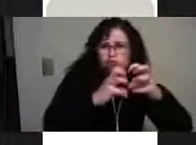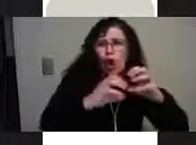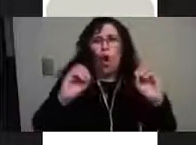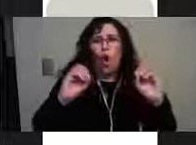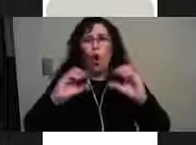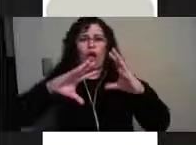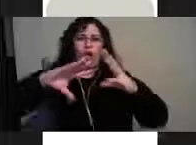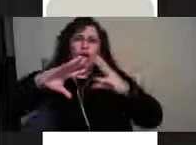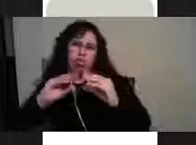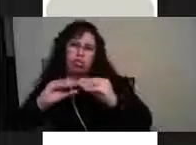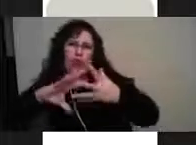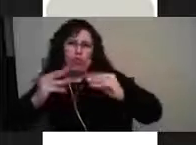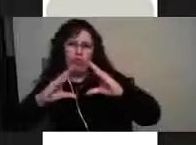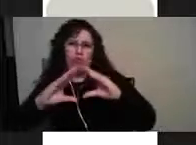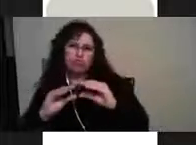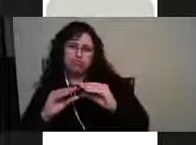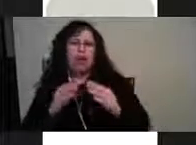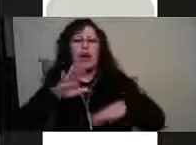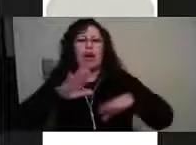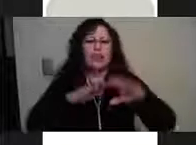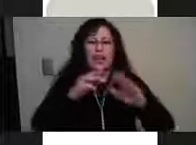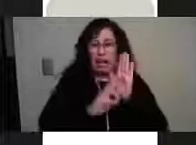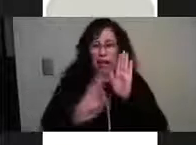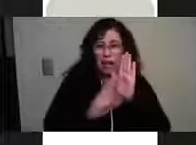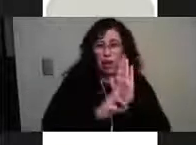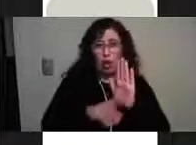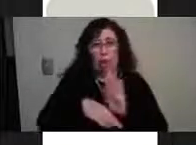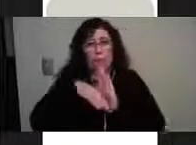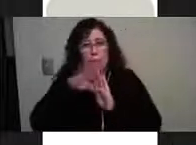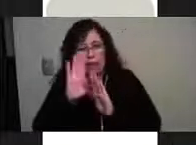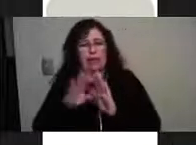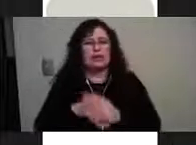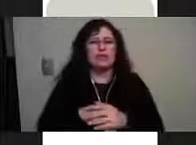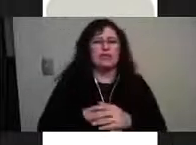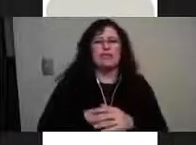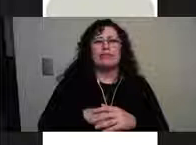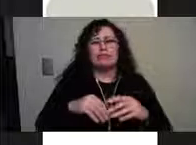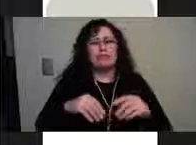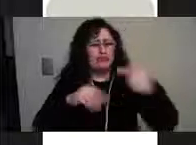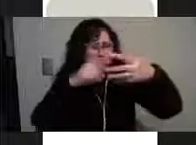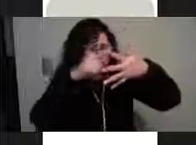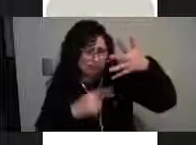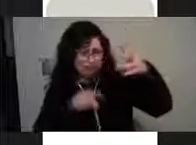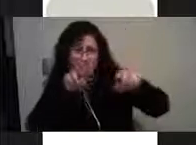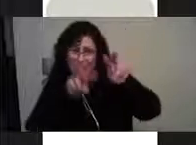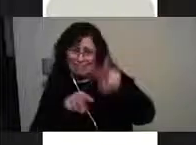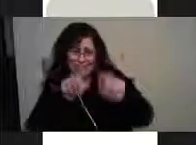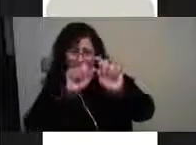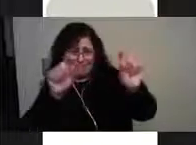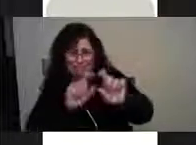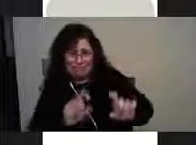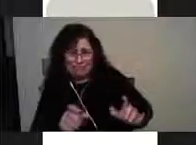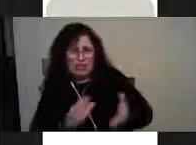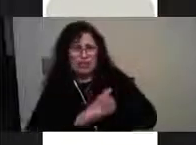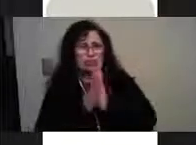o hipotonía en la etapa inicial, hiperreflejia, clono, signo de Novinsky, hipotonía, postura extrema del libro